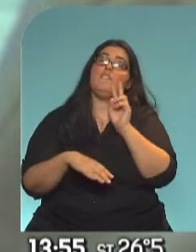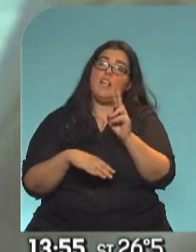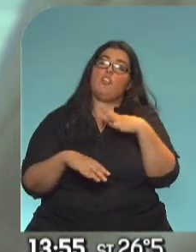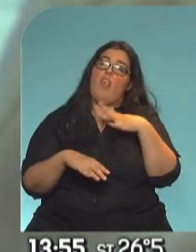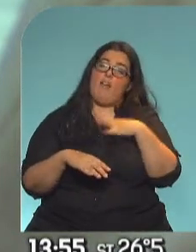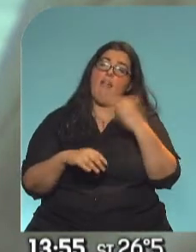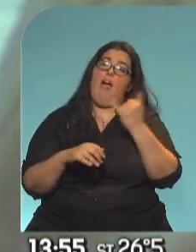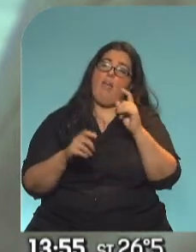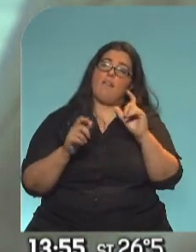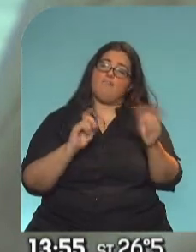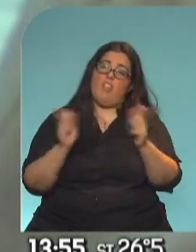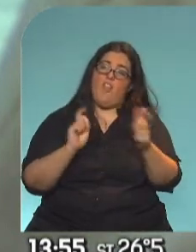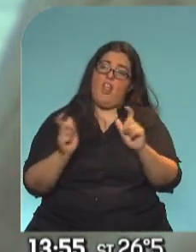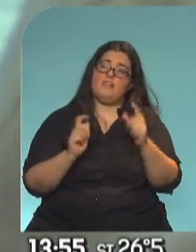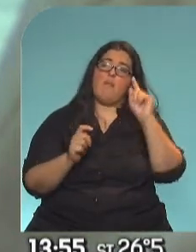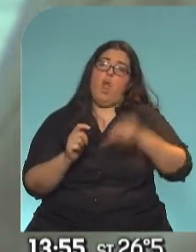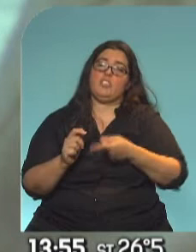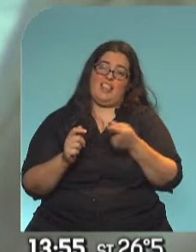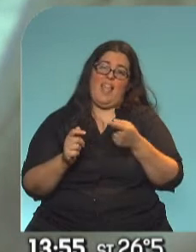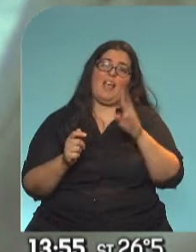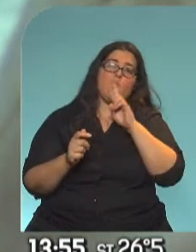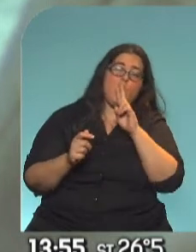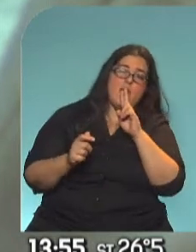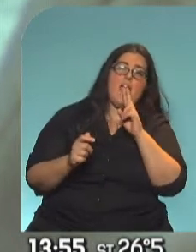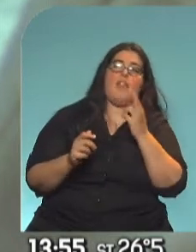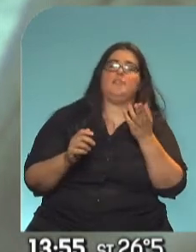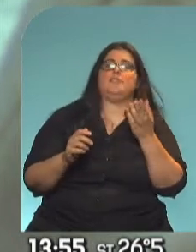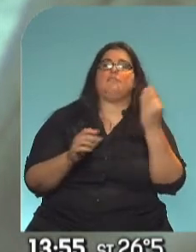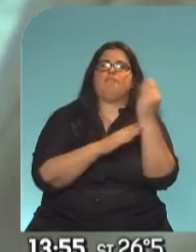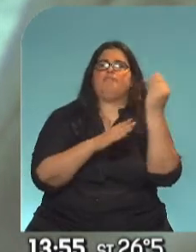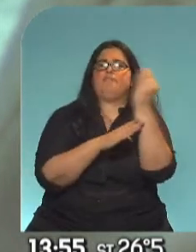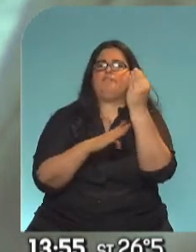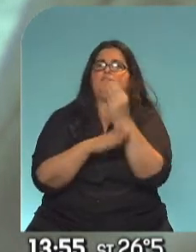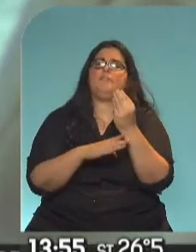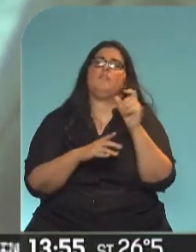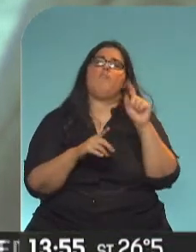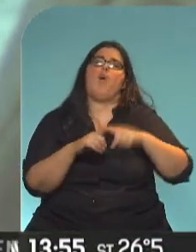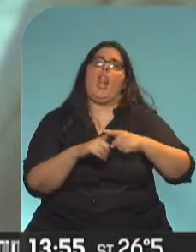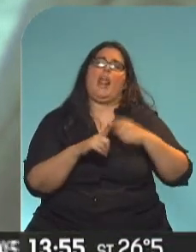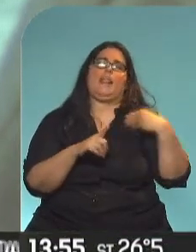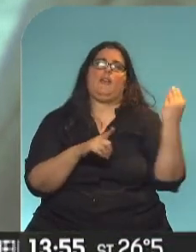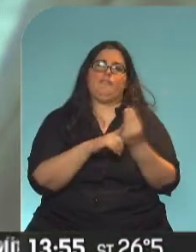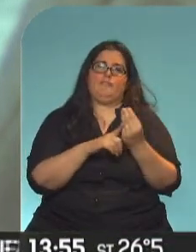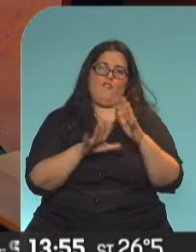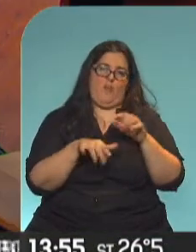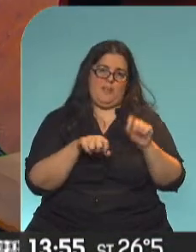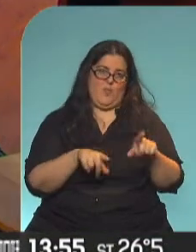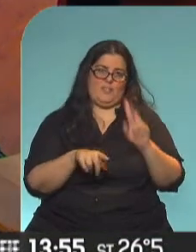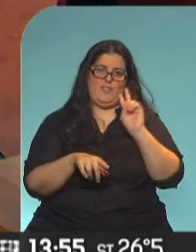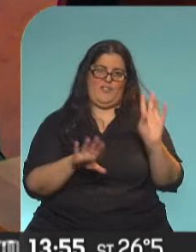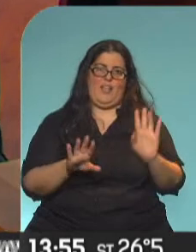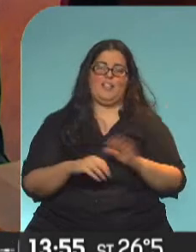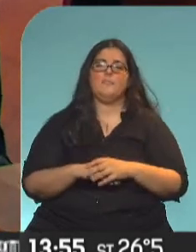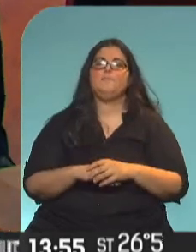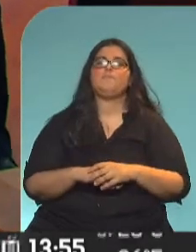está ese porcentaje de la representación de las mujeres en altos cargos políticos, como es este caso. Una situación